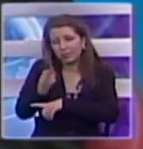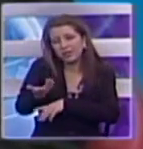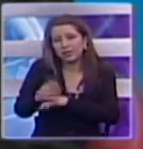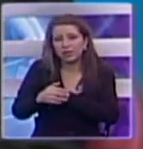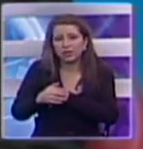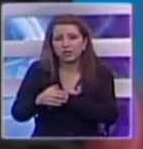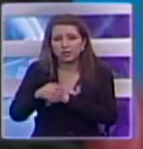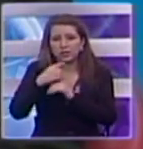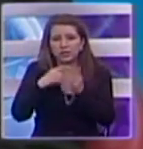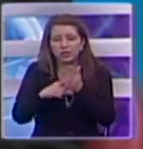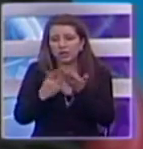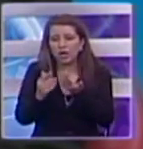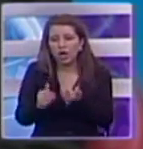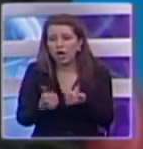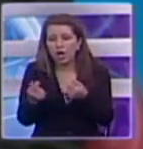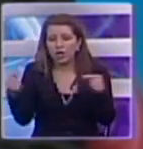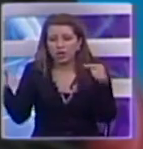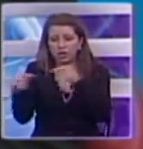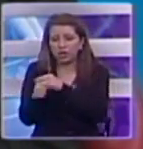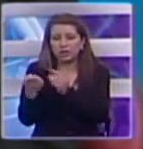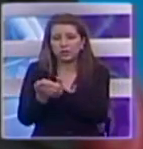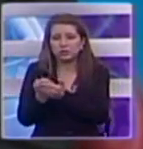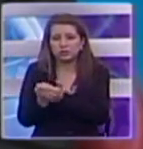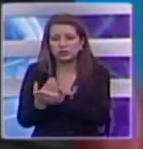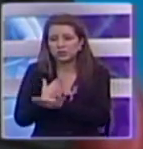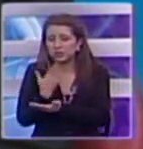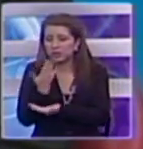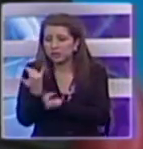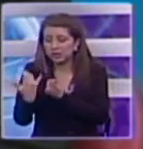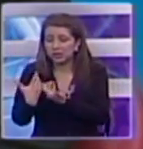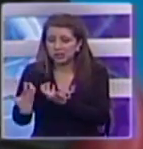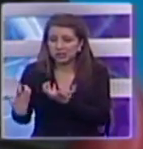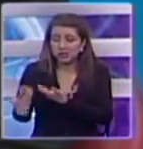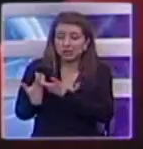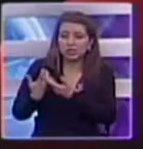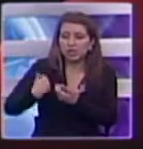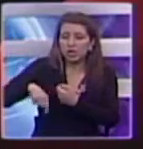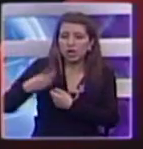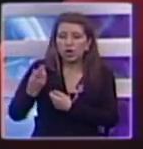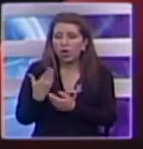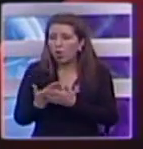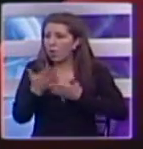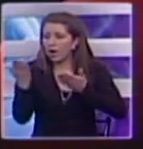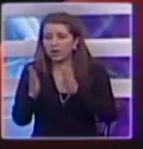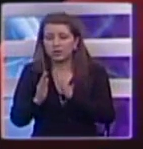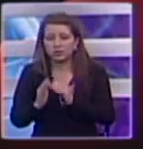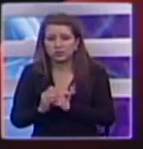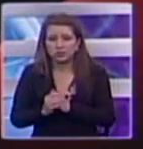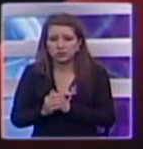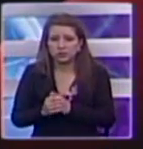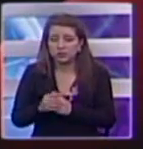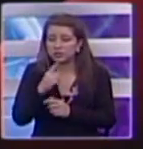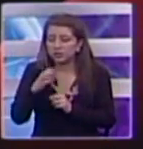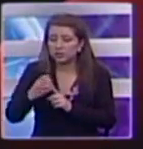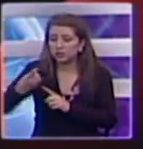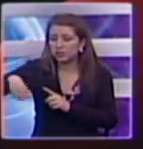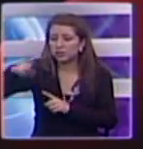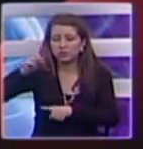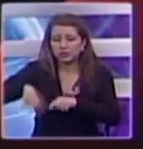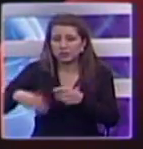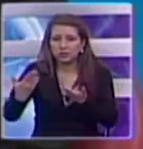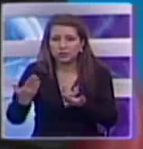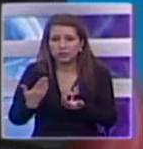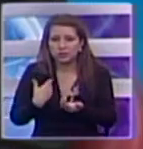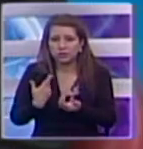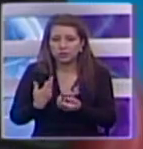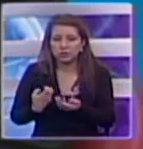una situación adversa económicamente hablando, donde nos golpea en este momento el bolsillo cualquier situación, y en la que la mayoría no tiene ni siquiera